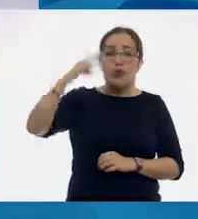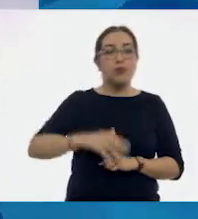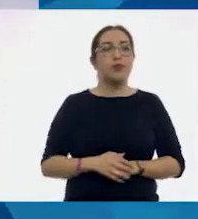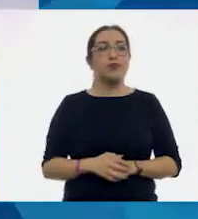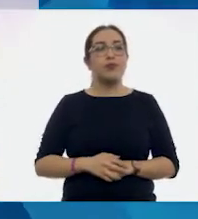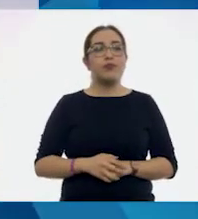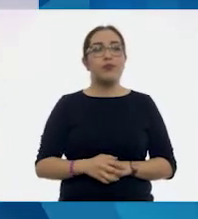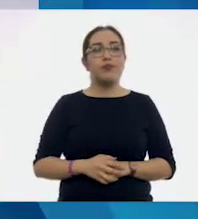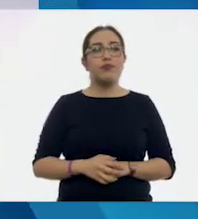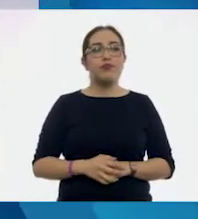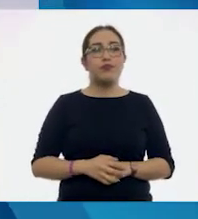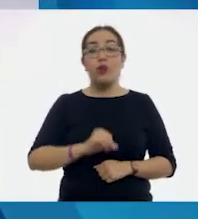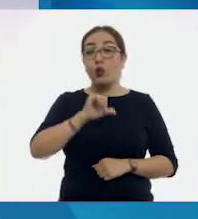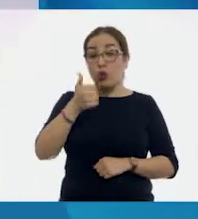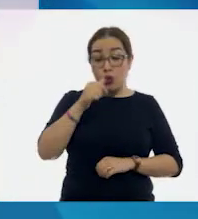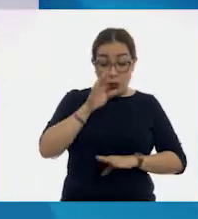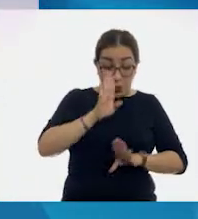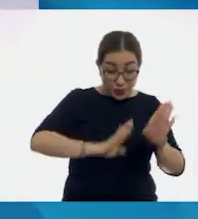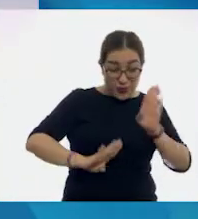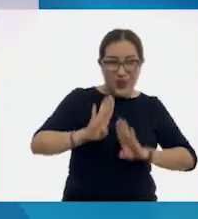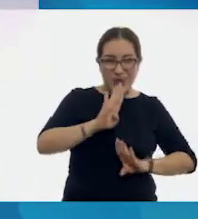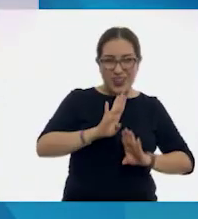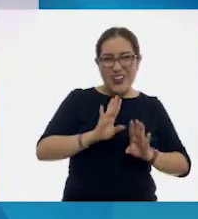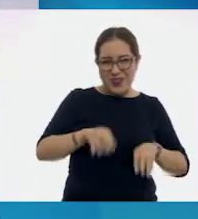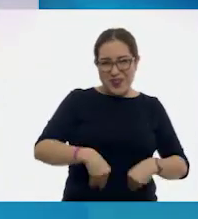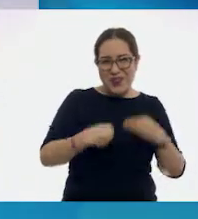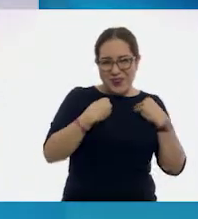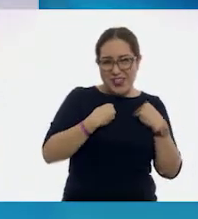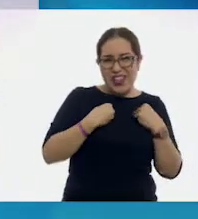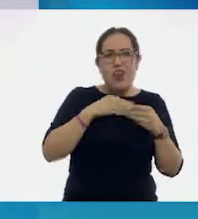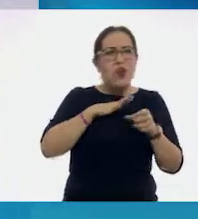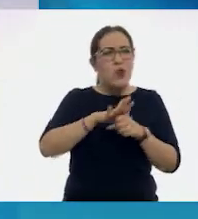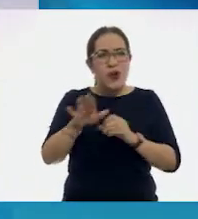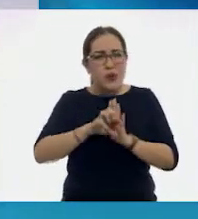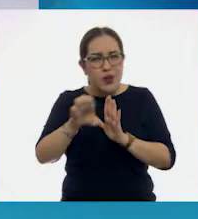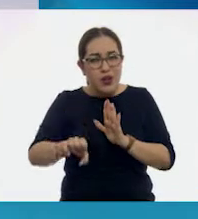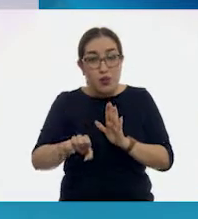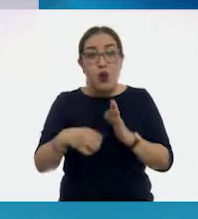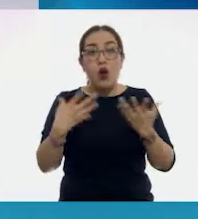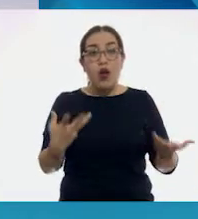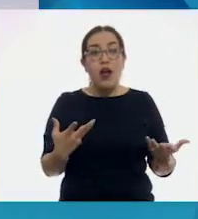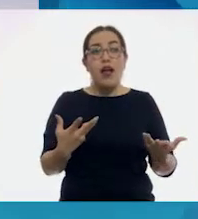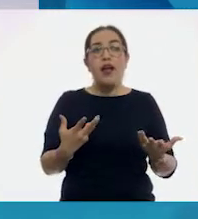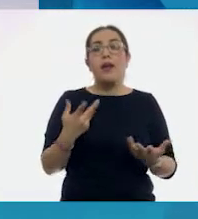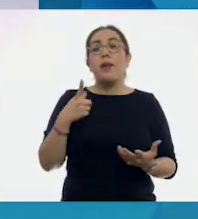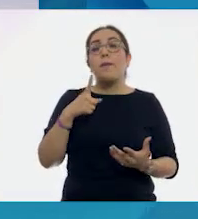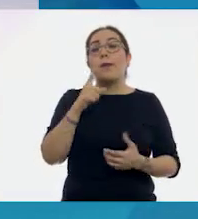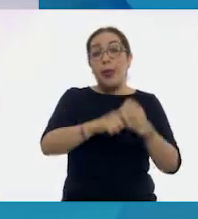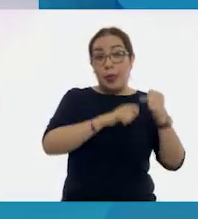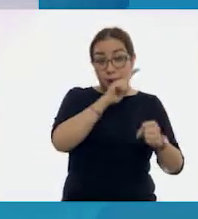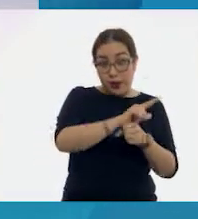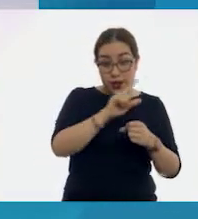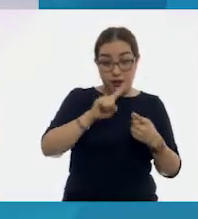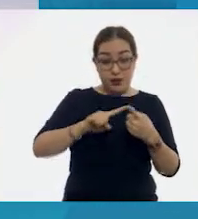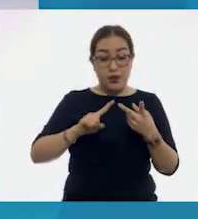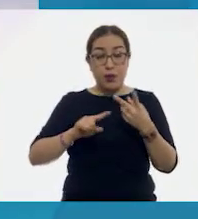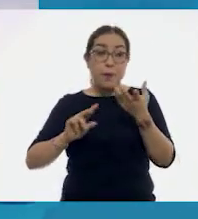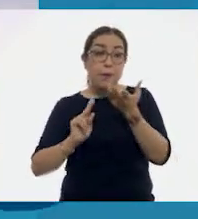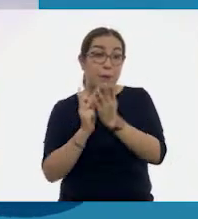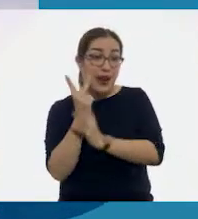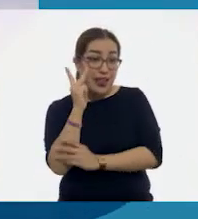factores biológicos o bióticos son los seres vivos. Entre ellos se incluyen animales,